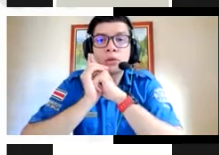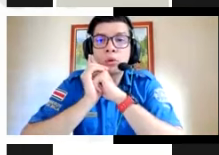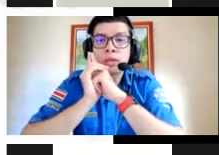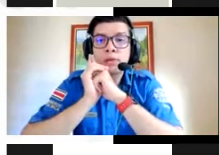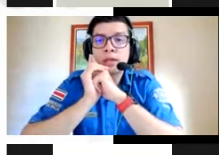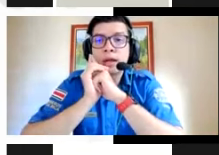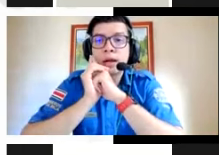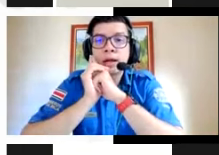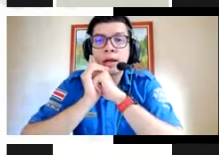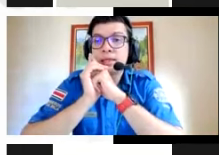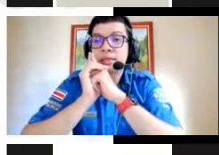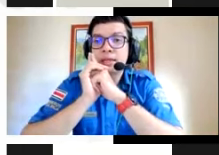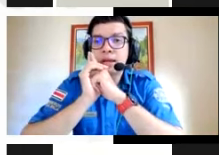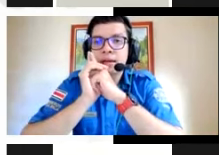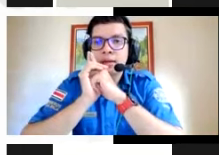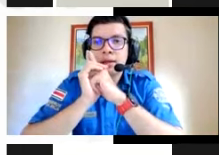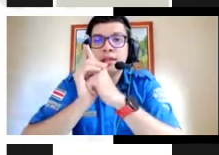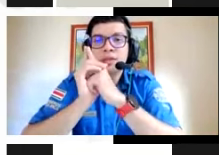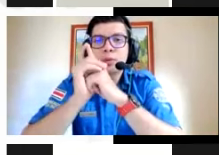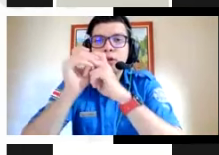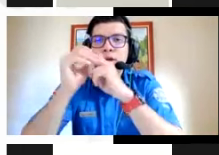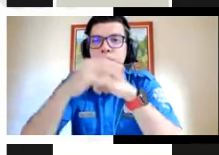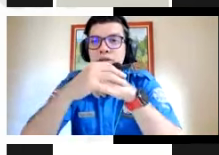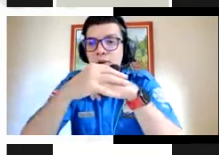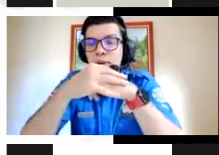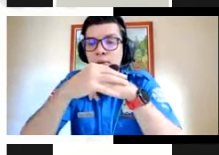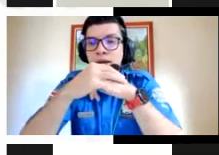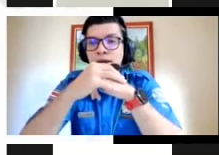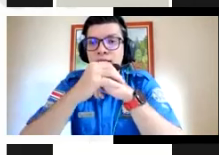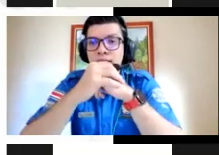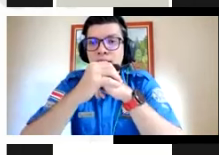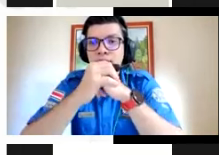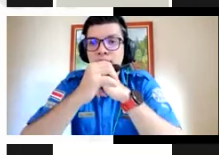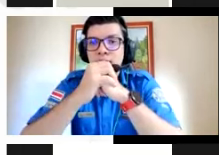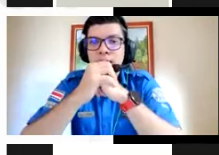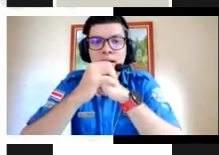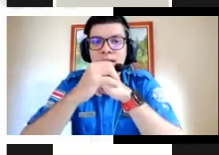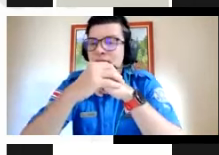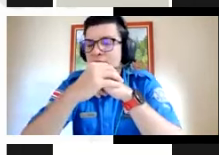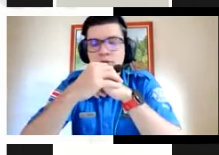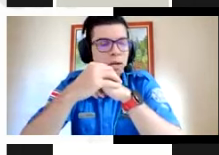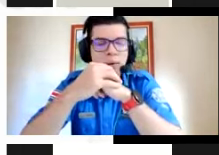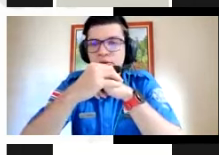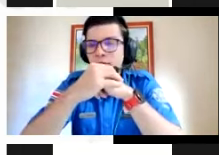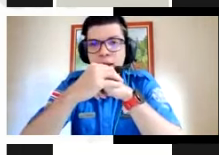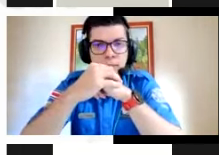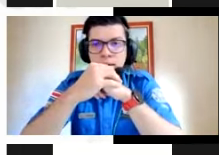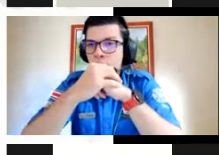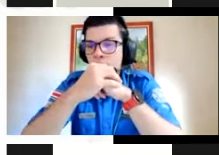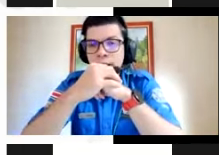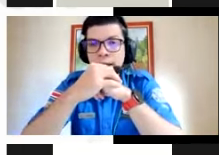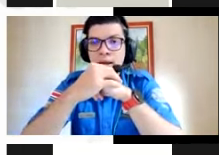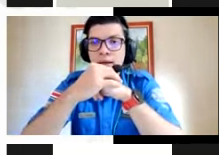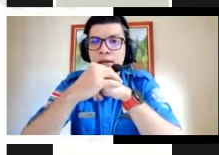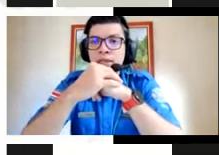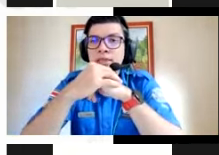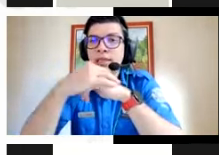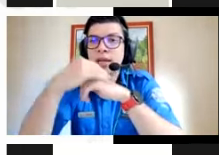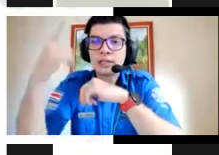gas no iba a estallar? Y es por una condición muy peculiar que tiene el gas. El gas se disuelve rápidamente con el